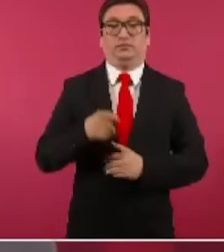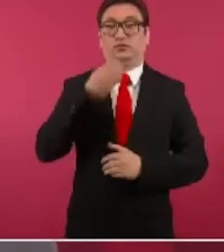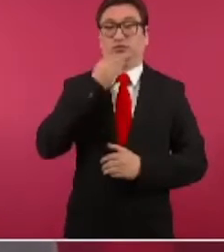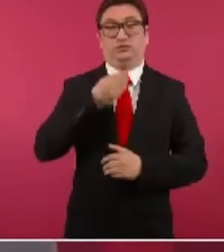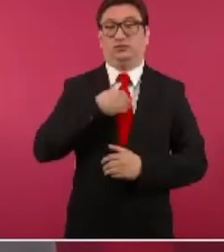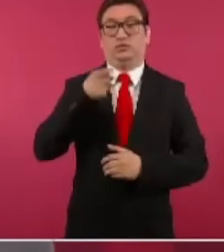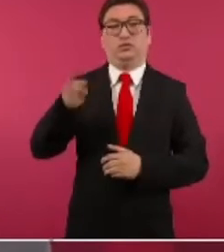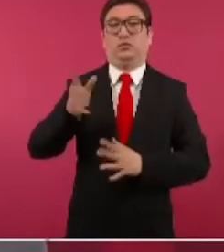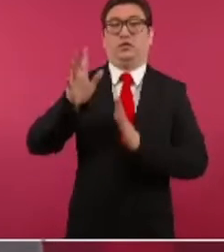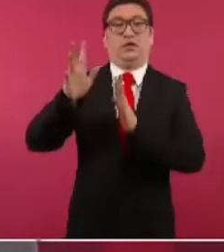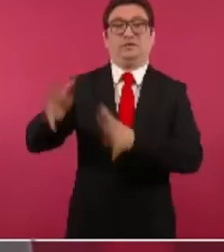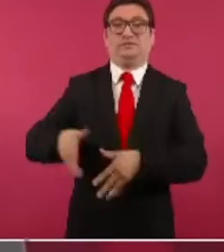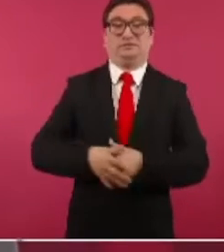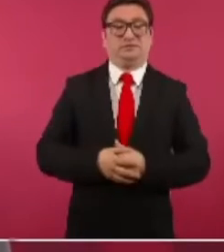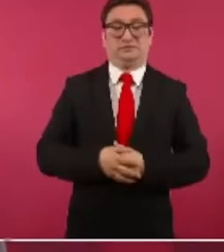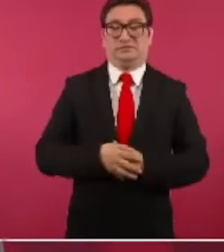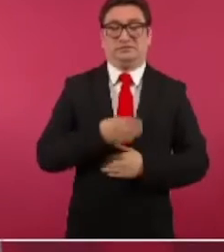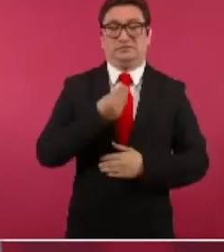ganas.